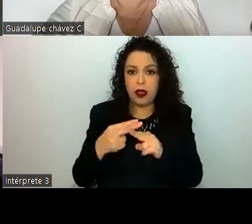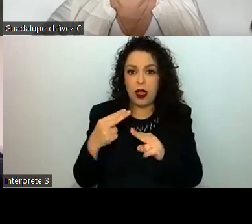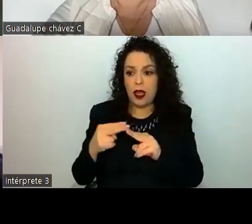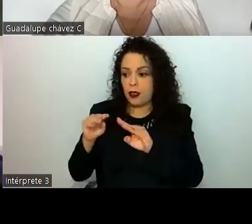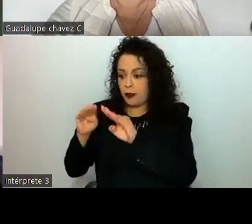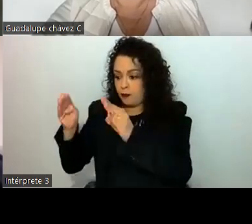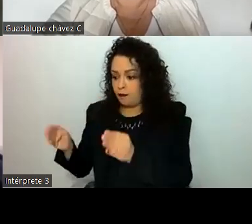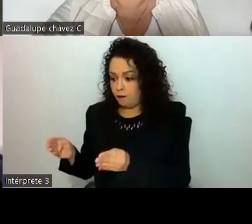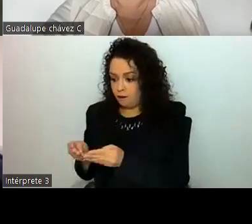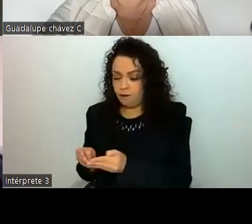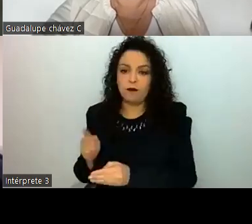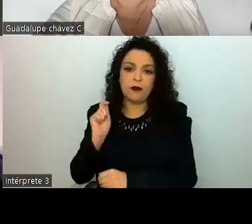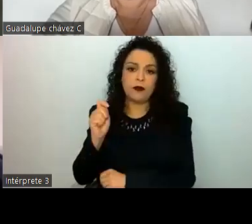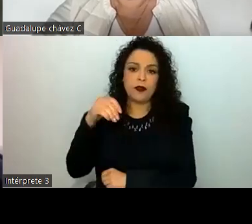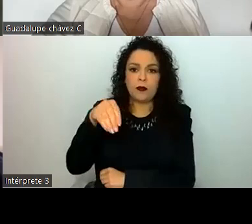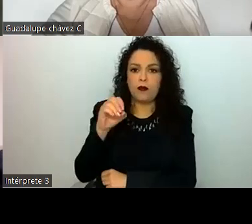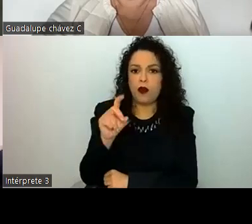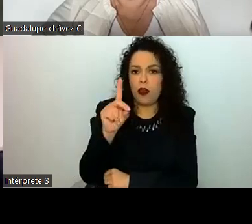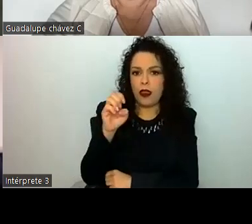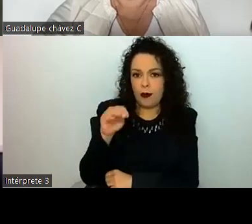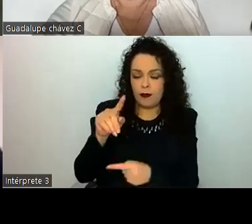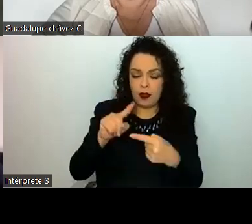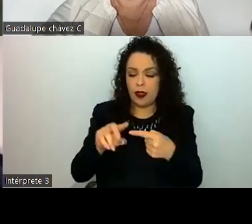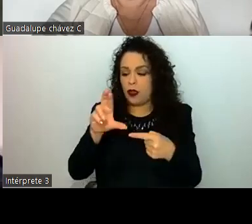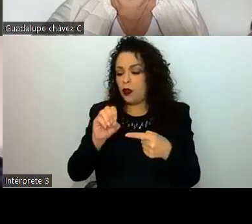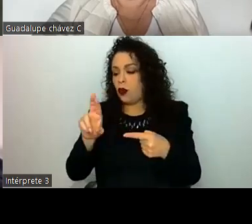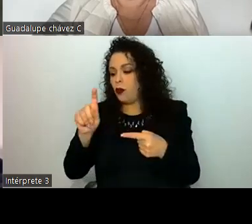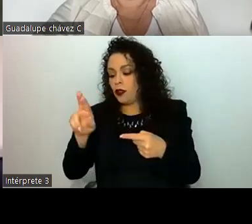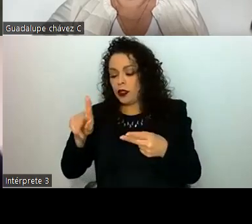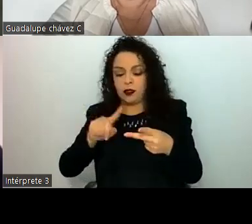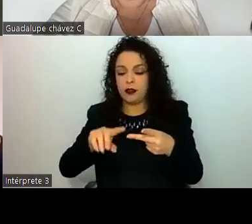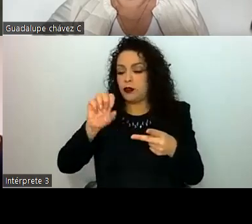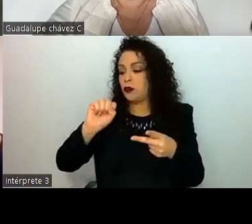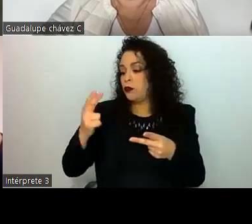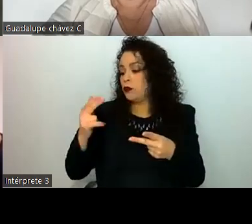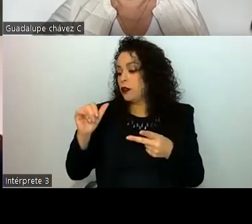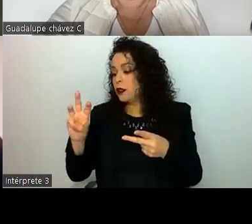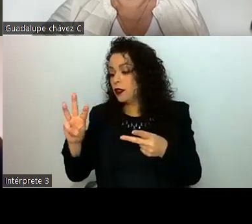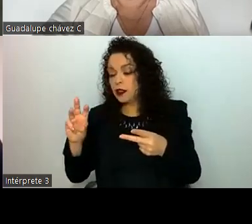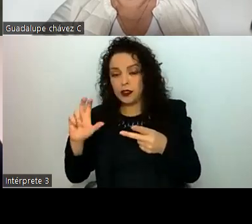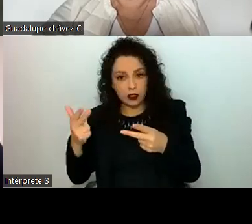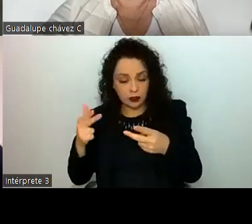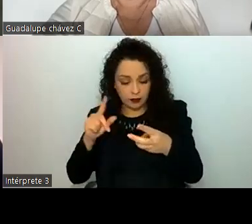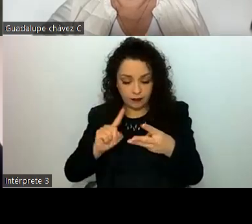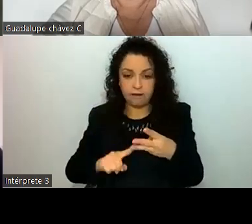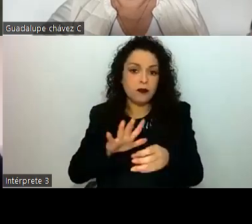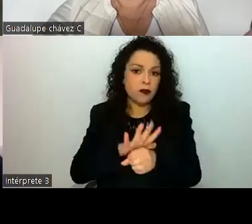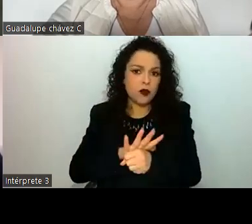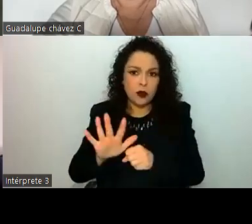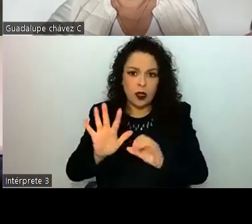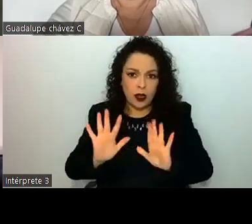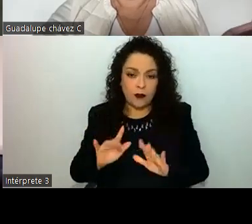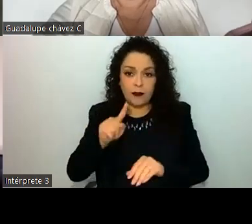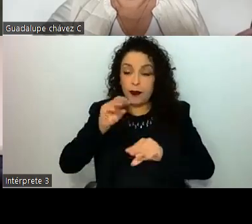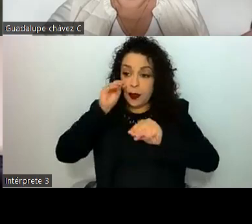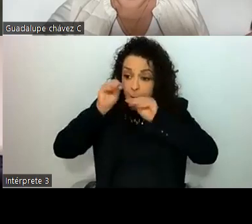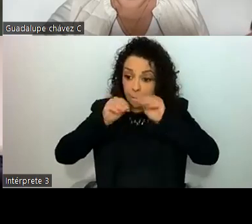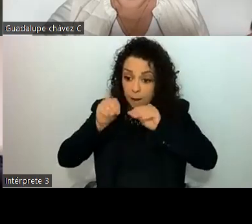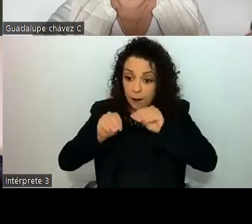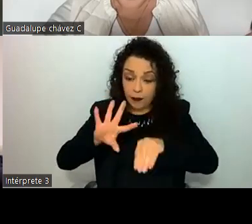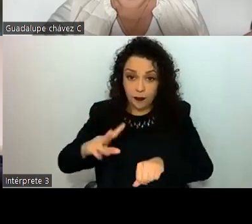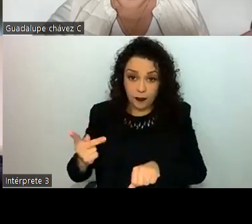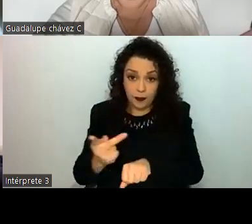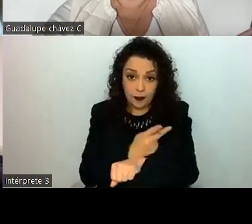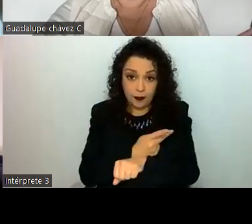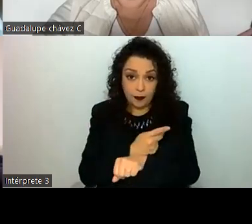sea módem, router o switch, de la red de telecomunicaciones. Los equipos o elementos instalados después del equipo